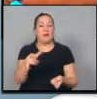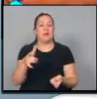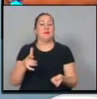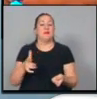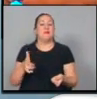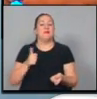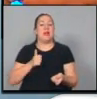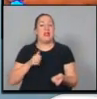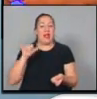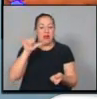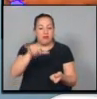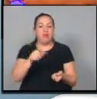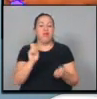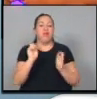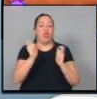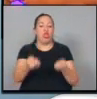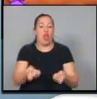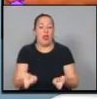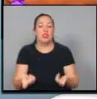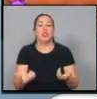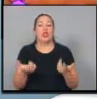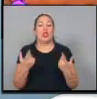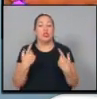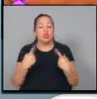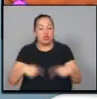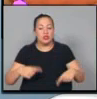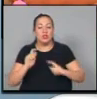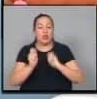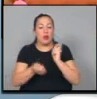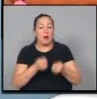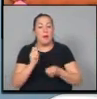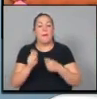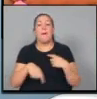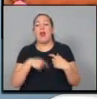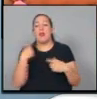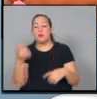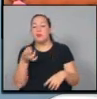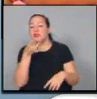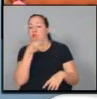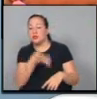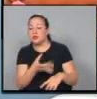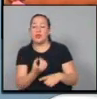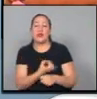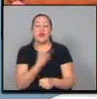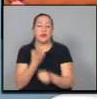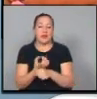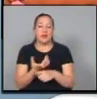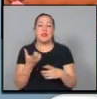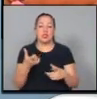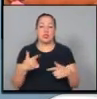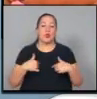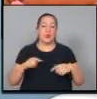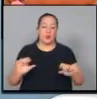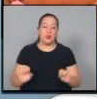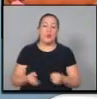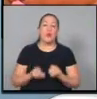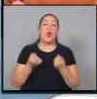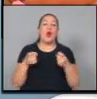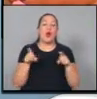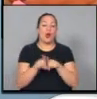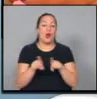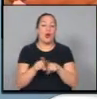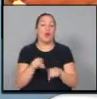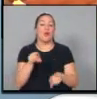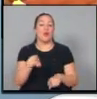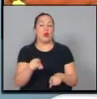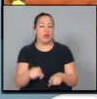remodelada nuevo. O sea, toda la comunidad aporta para que después alguien vandalice y claro, no se pueda utilizar. Entonces te da mucha indignación, como en este caso, y